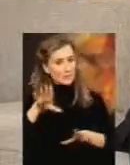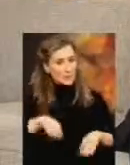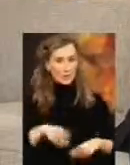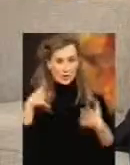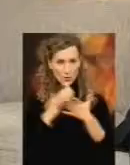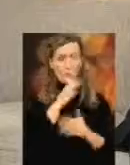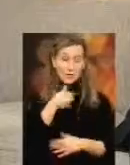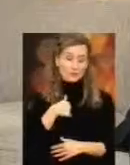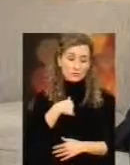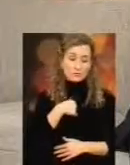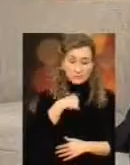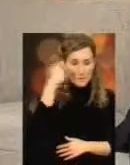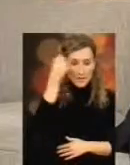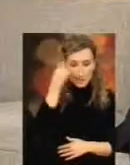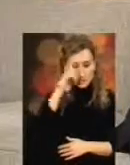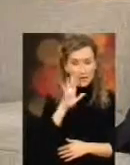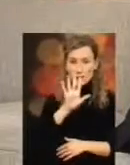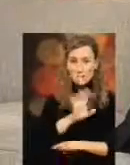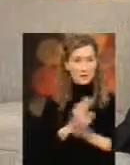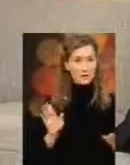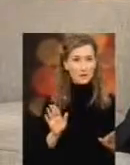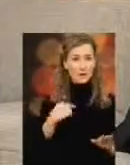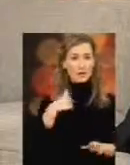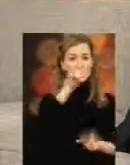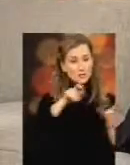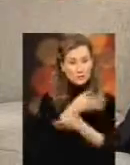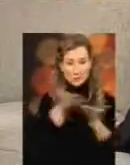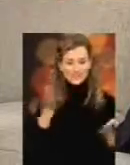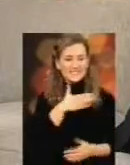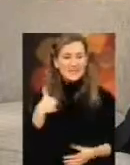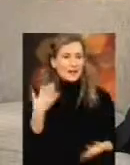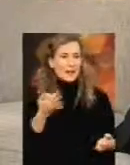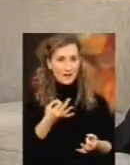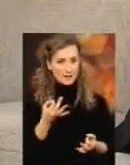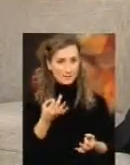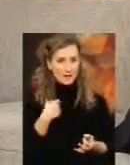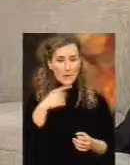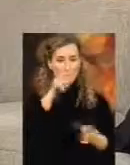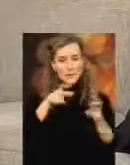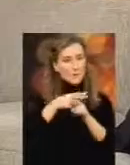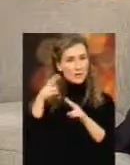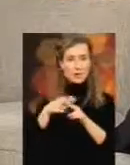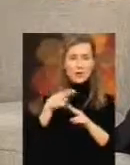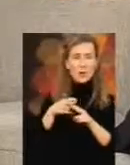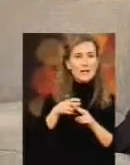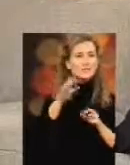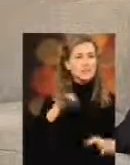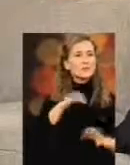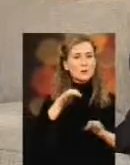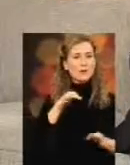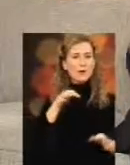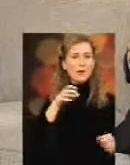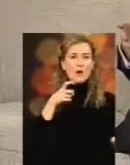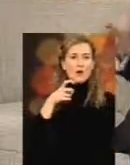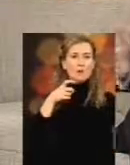constructiva. Porque sinceramente pienso que los ciudadanos lo que quieren es que los políticos no nos